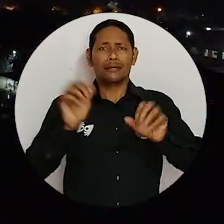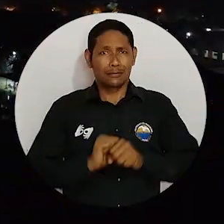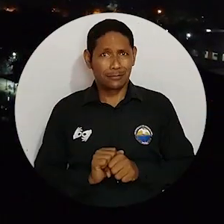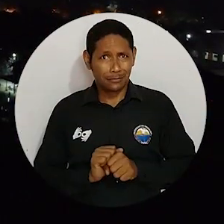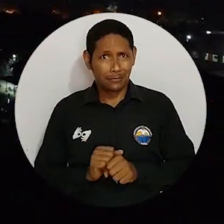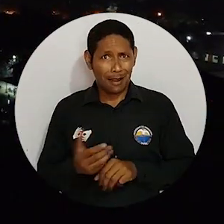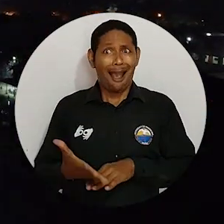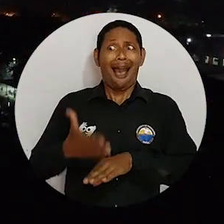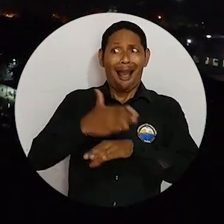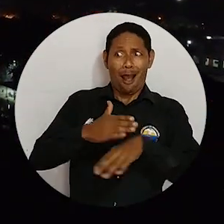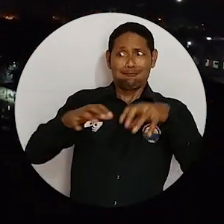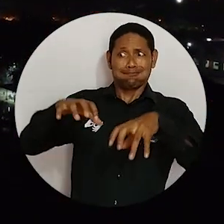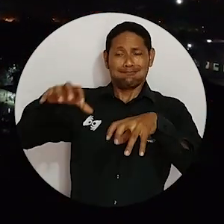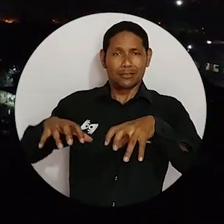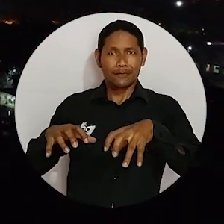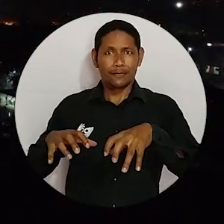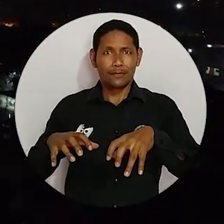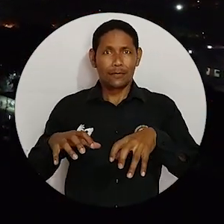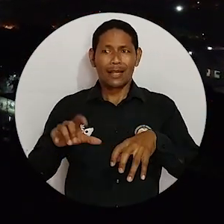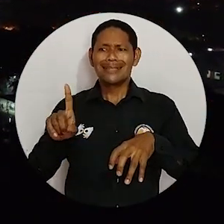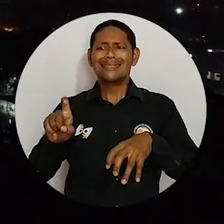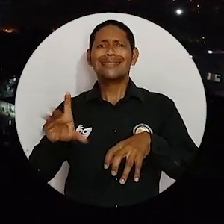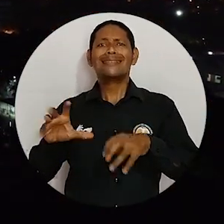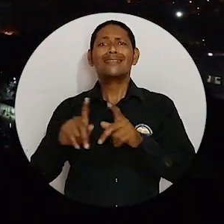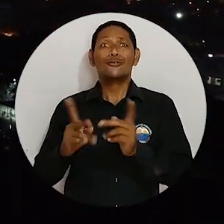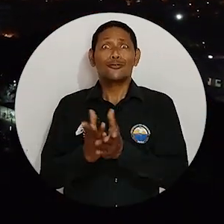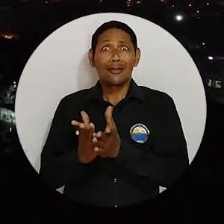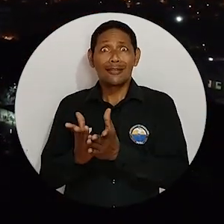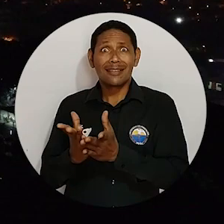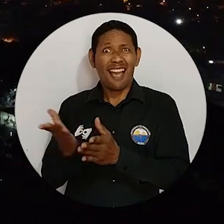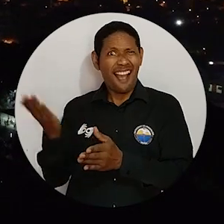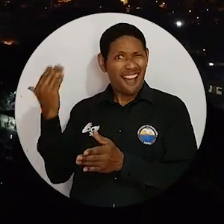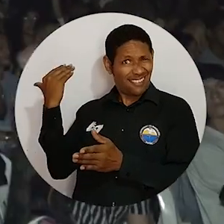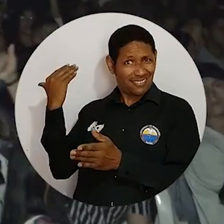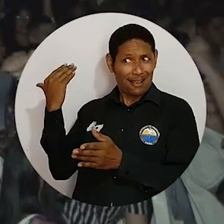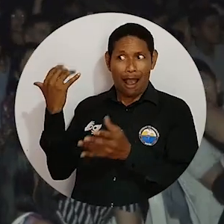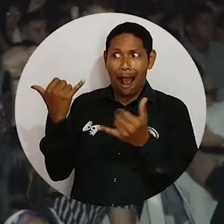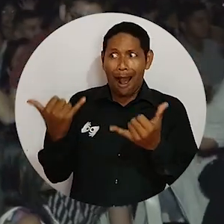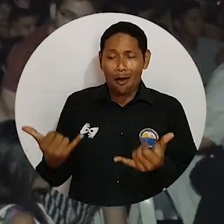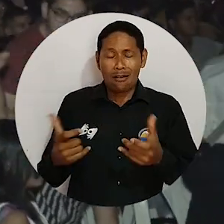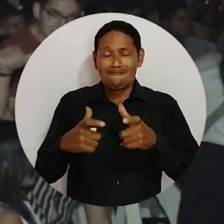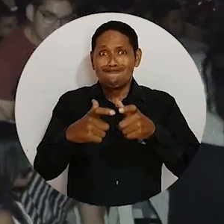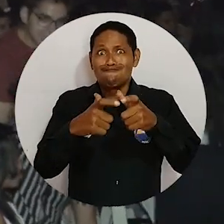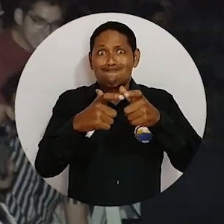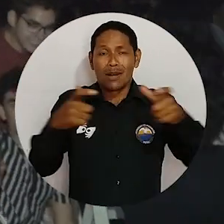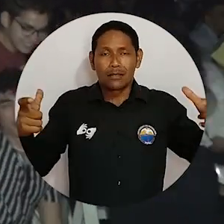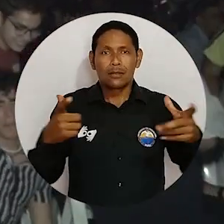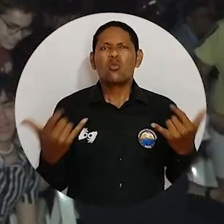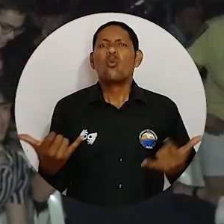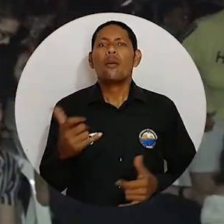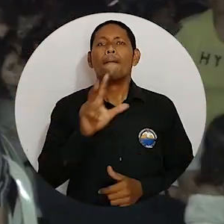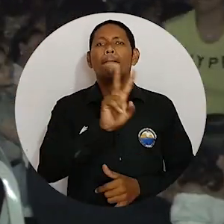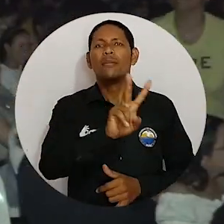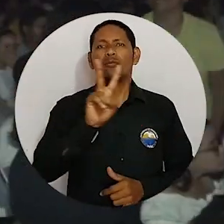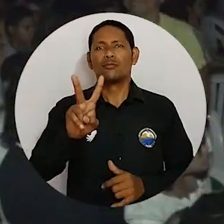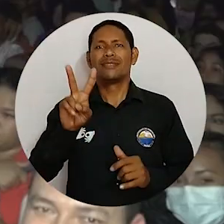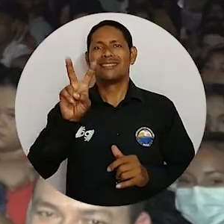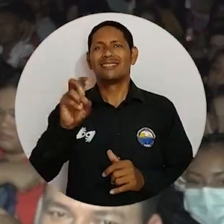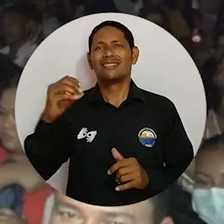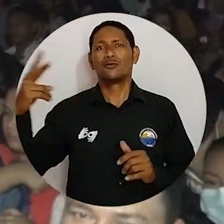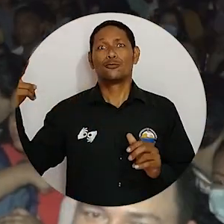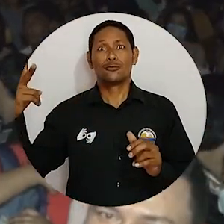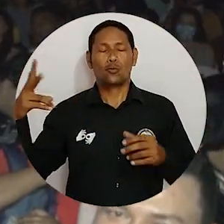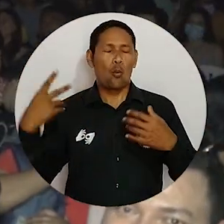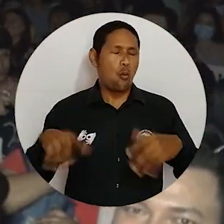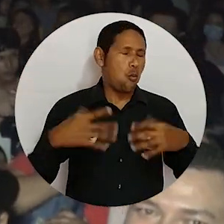Sin embargo, esa es la universidad que nos dieron. Los 65 de aquella época se transformaron en esta cantidad de gente.